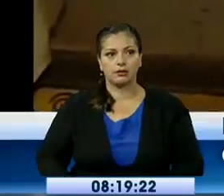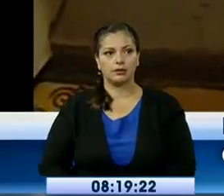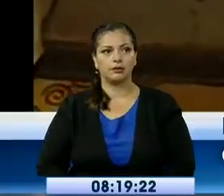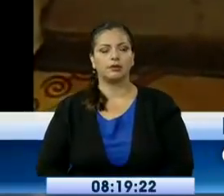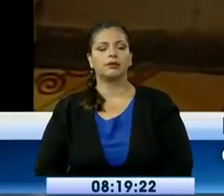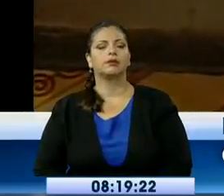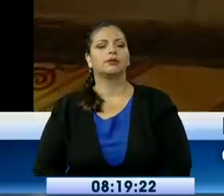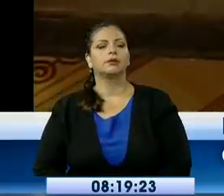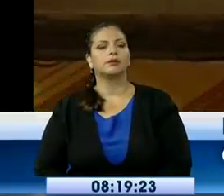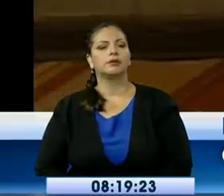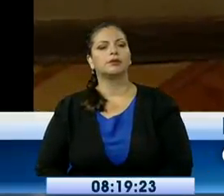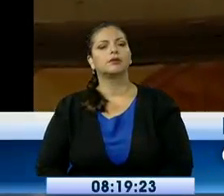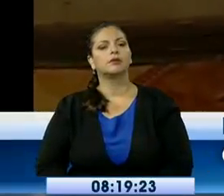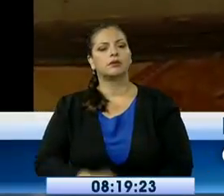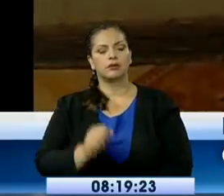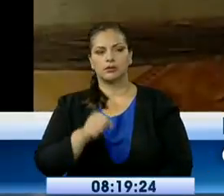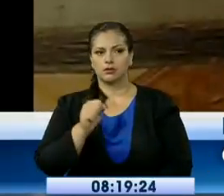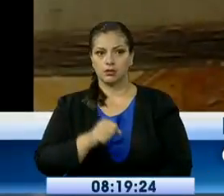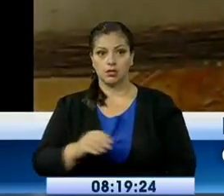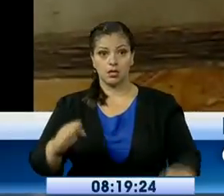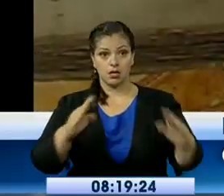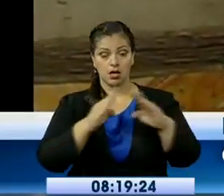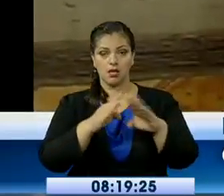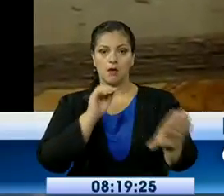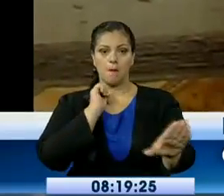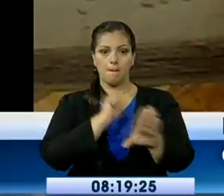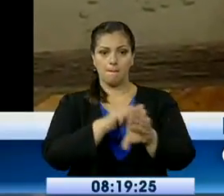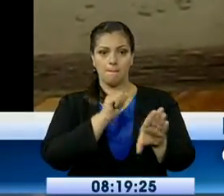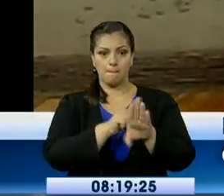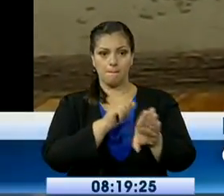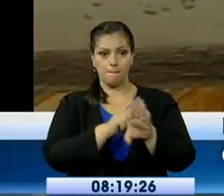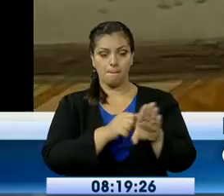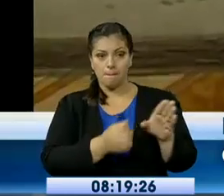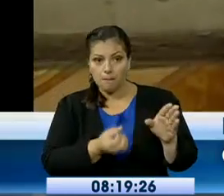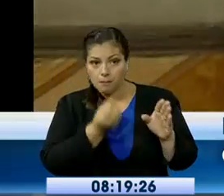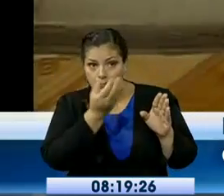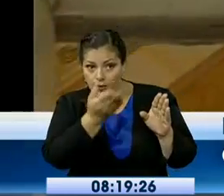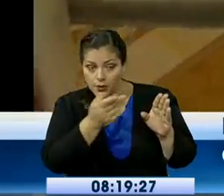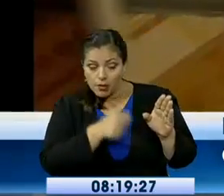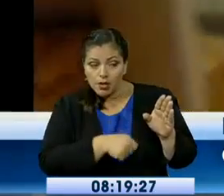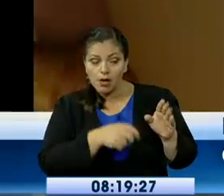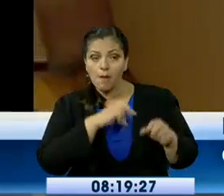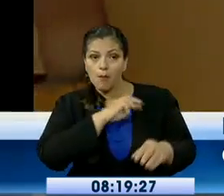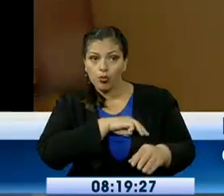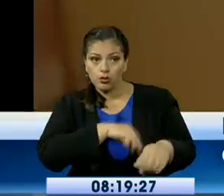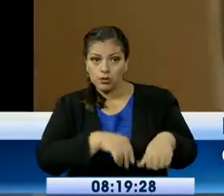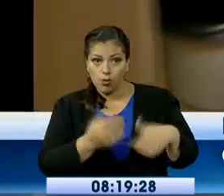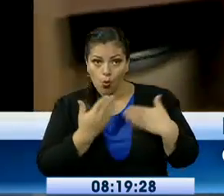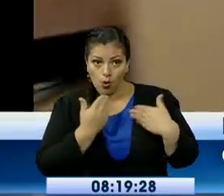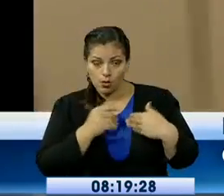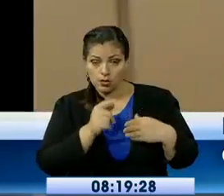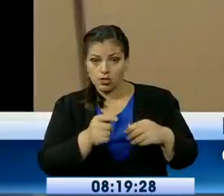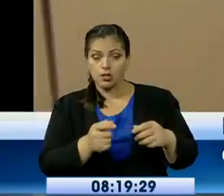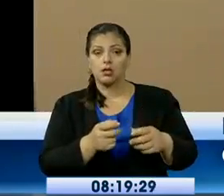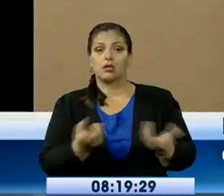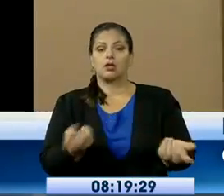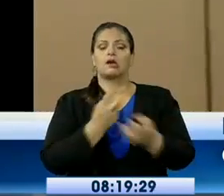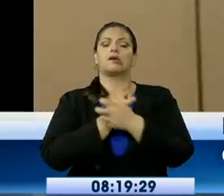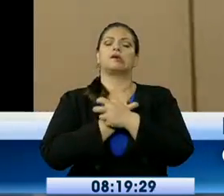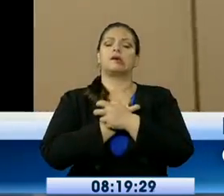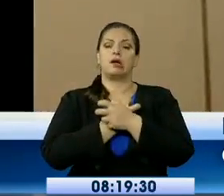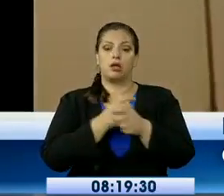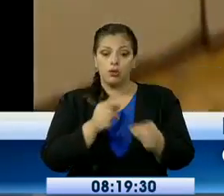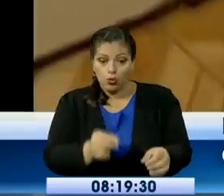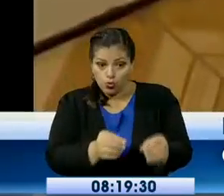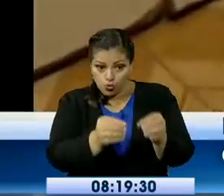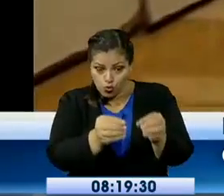domicilios siempre y cuando nos autoricen, y si no lo hacemos en exteriores, terrenos vacíos, terrenos que de repente no están en las mejores condiciones por parte de